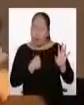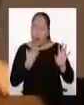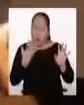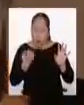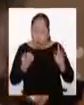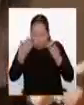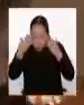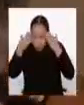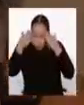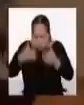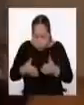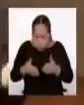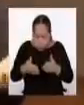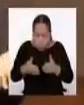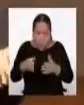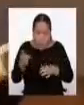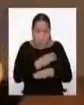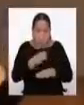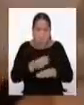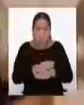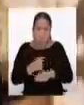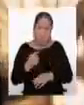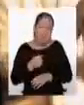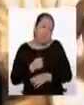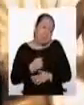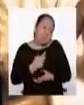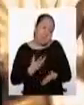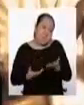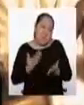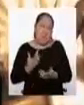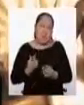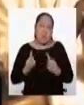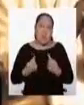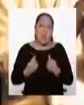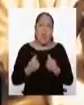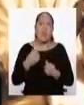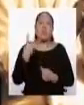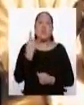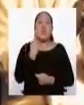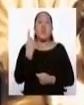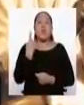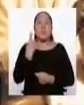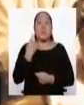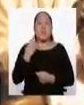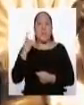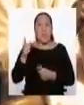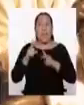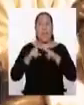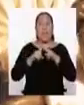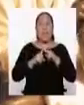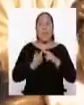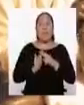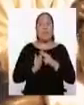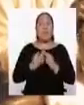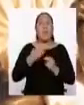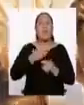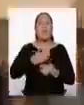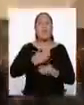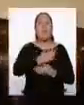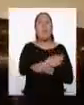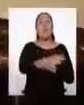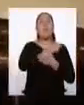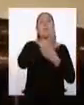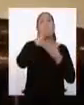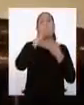como solista, compositor, como lo quieran llamar. Y ahí es donde empiezo mi carrera,